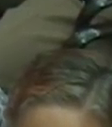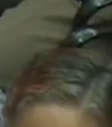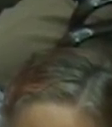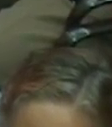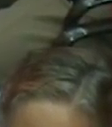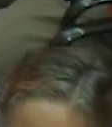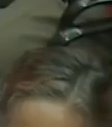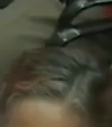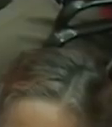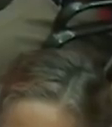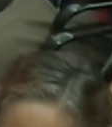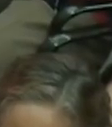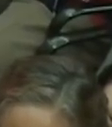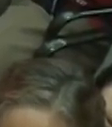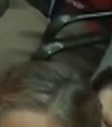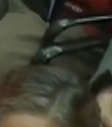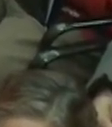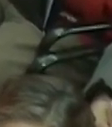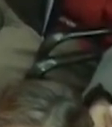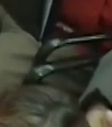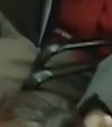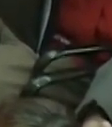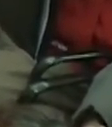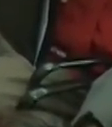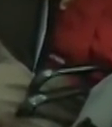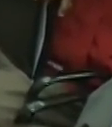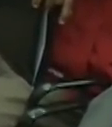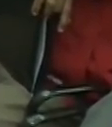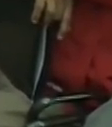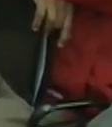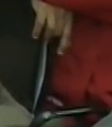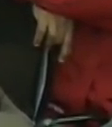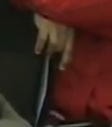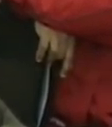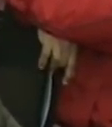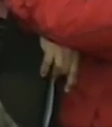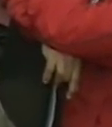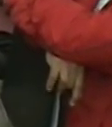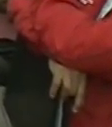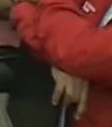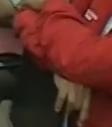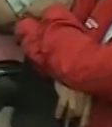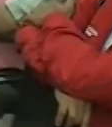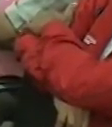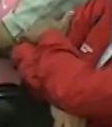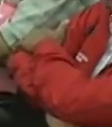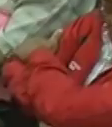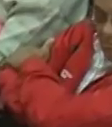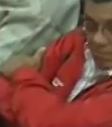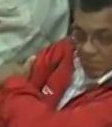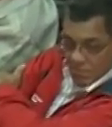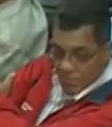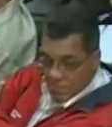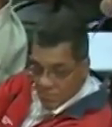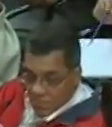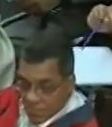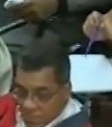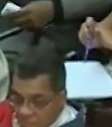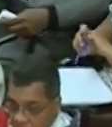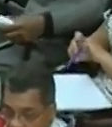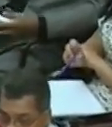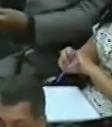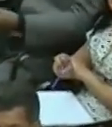en México y termina en la Patagonia. Nosotras no